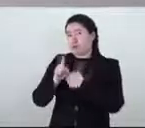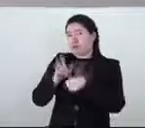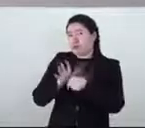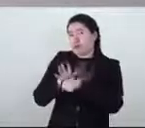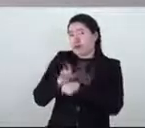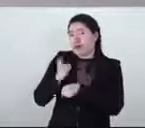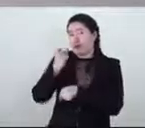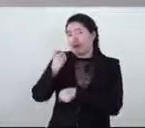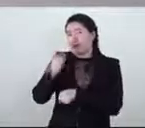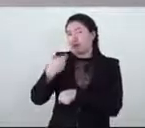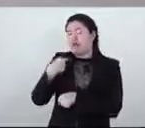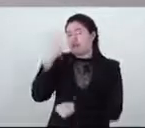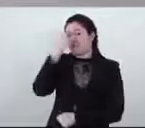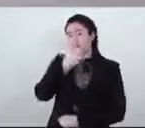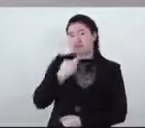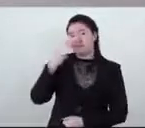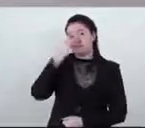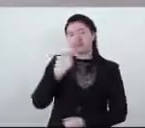incidente.